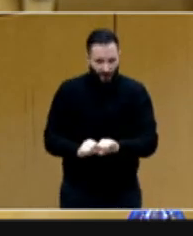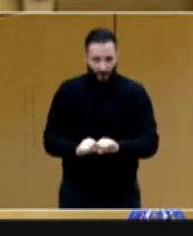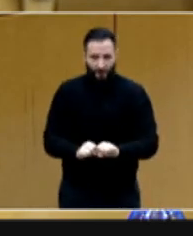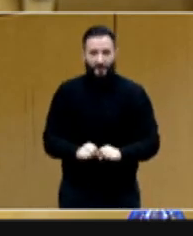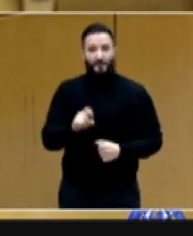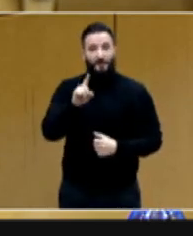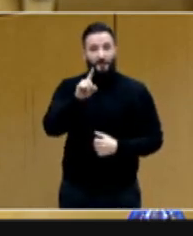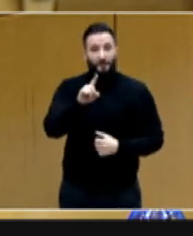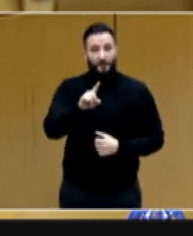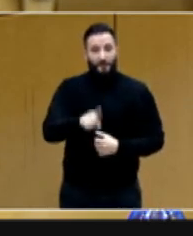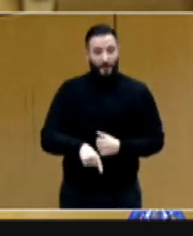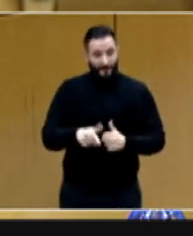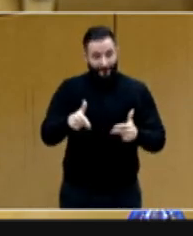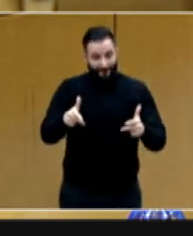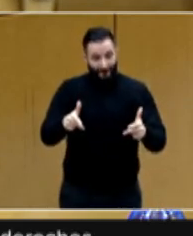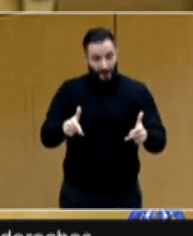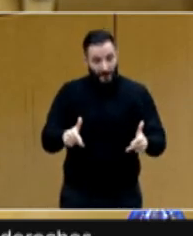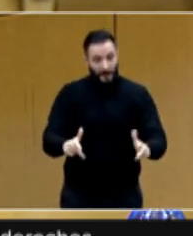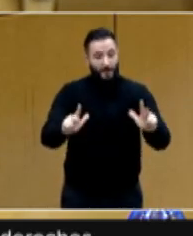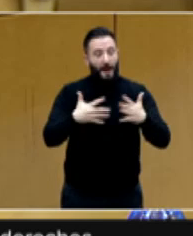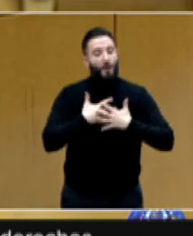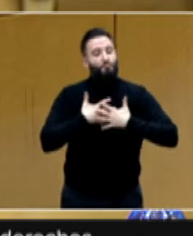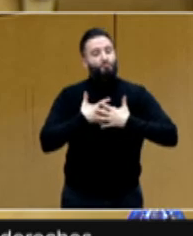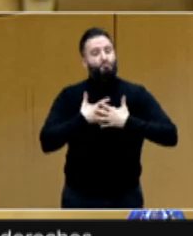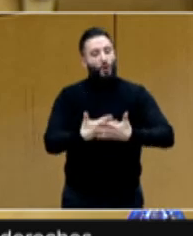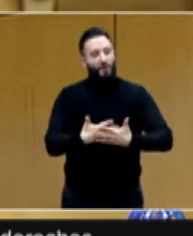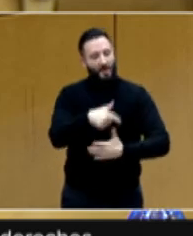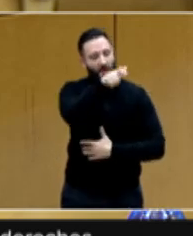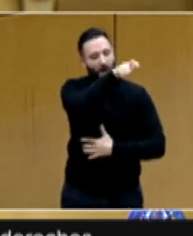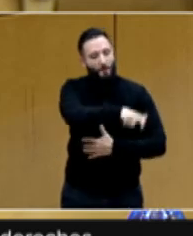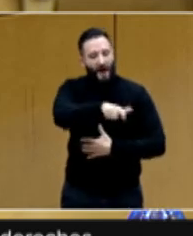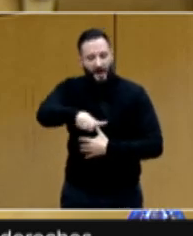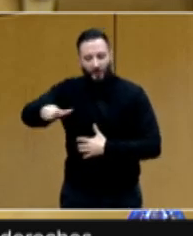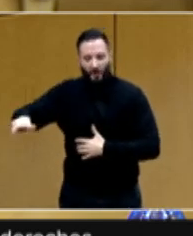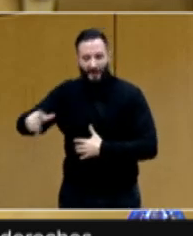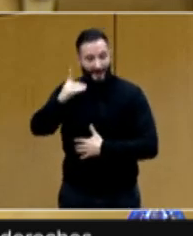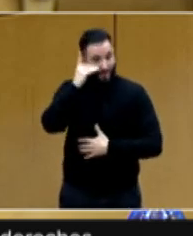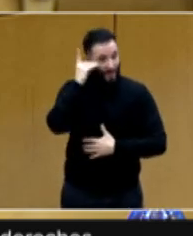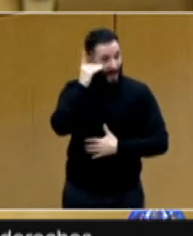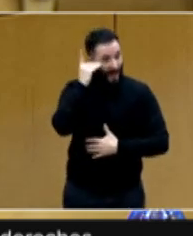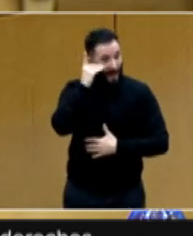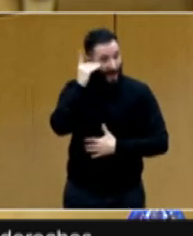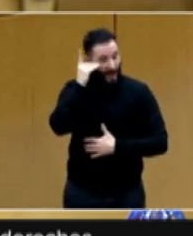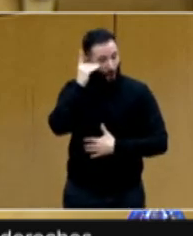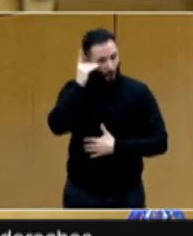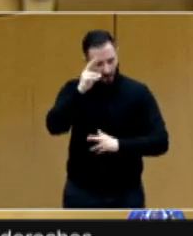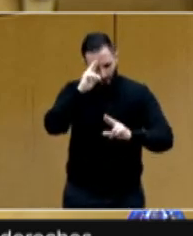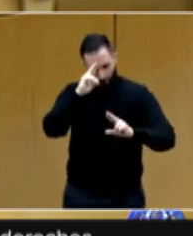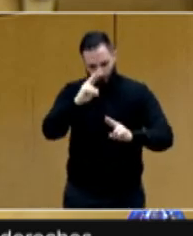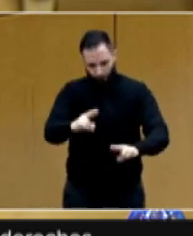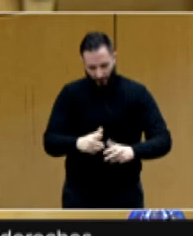a la libre voluntad de las personas con síndrome de down